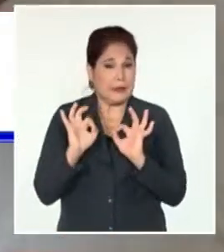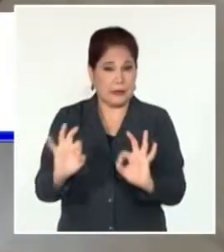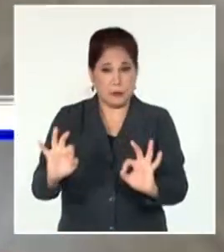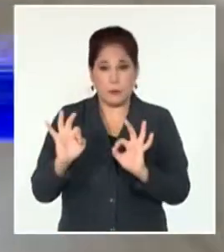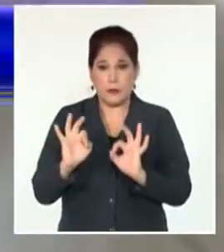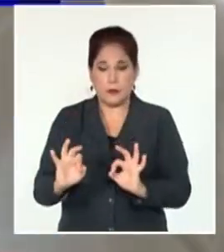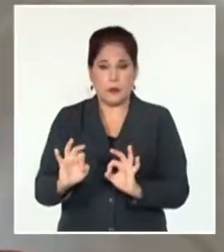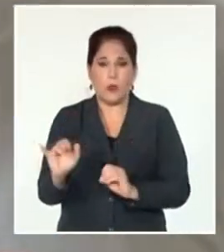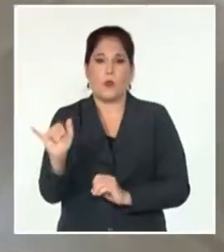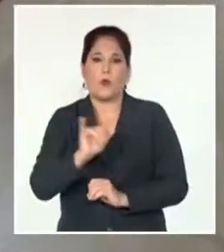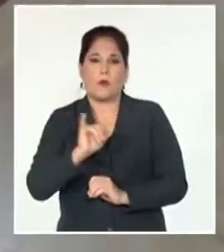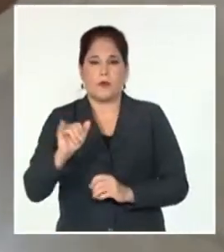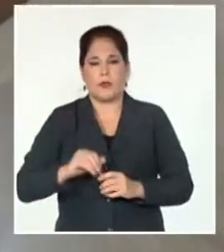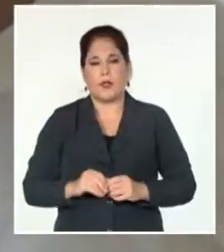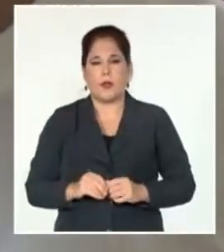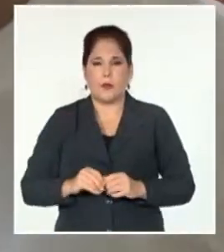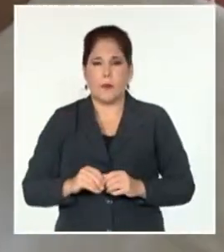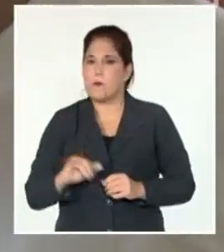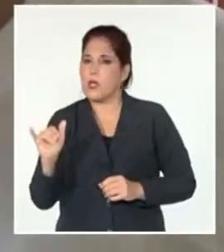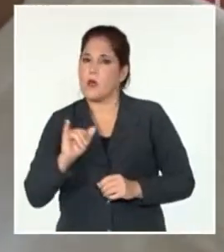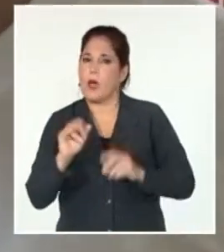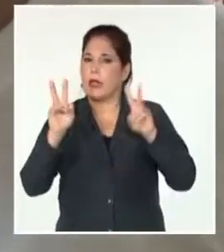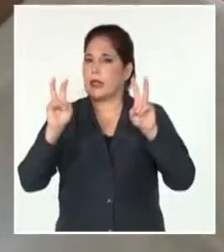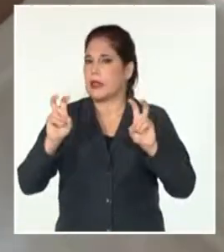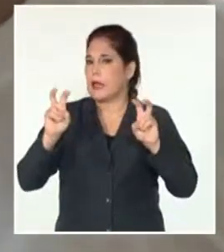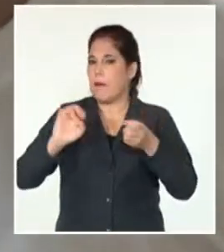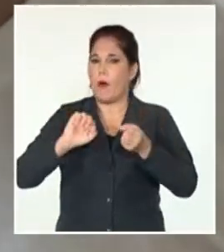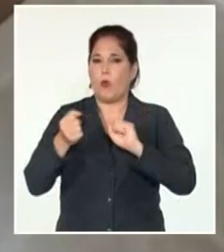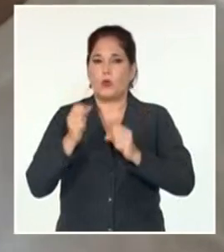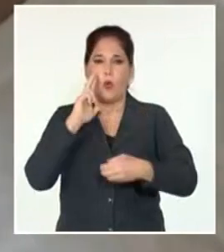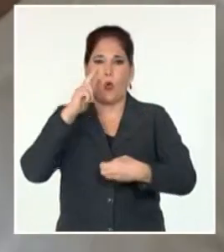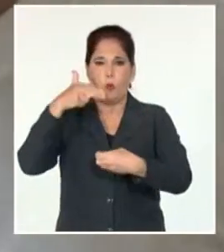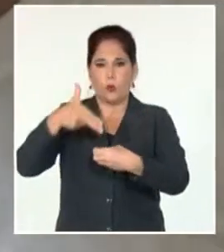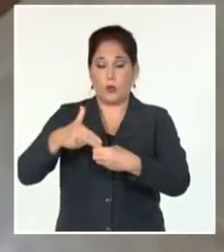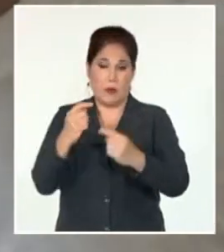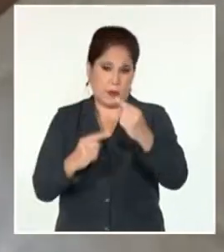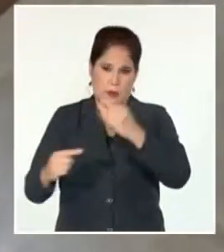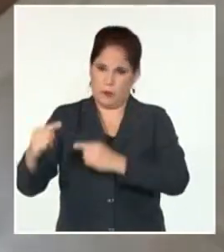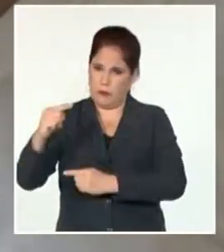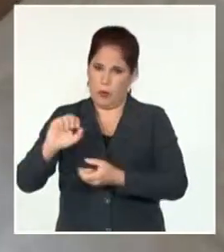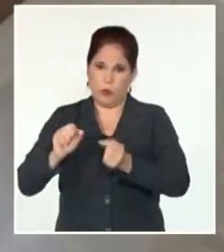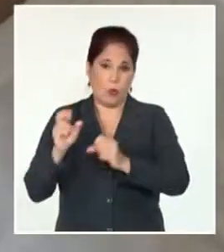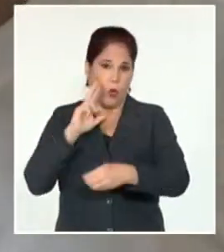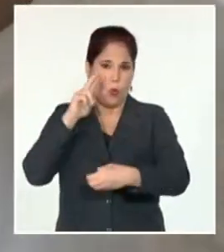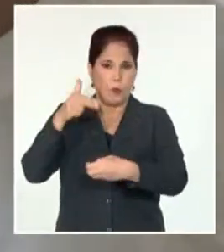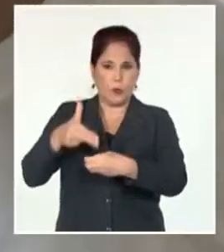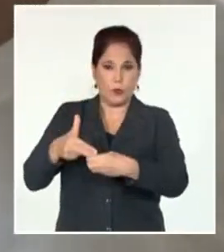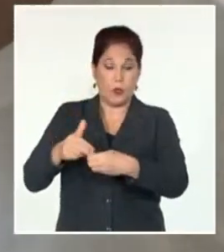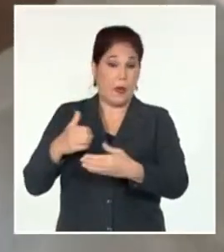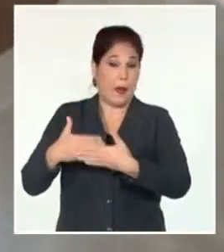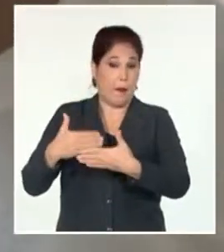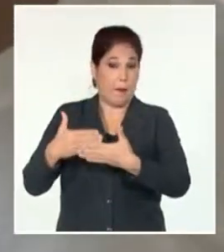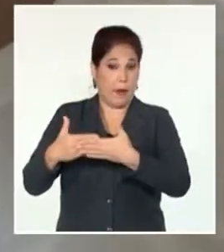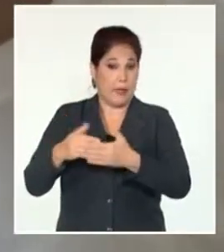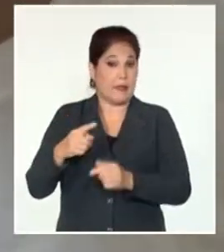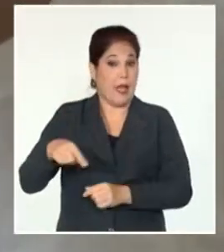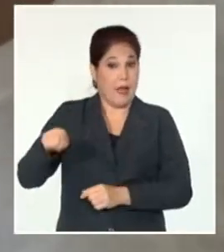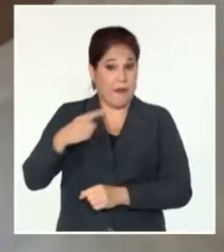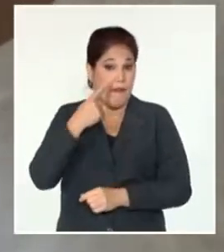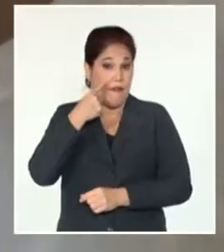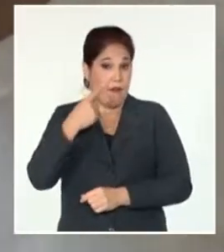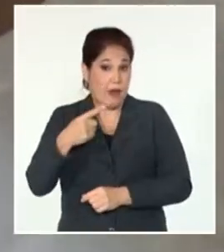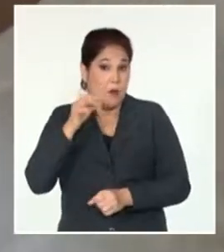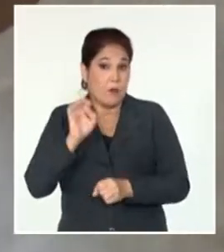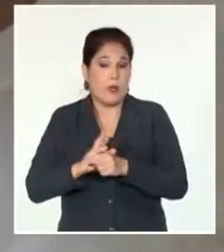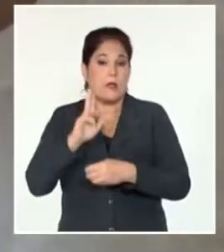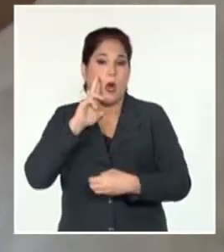se hace en el resto de las auditorías, también el tema del control del combustible. Es fundamental en este tipo de entidades ver a partir del combustible